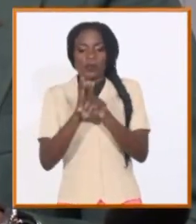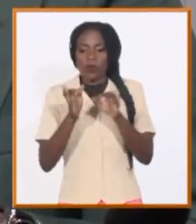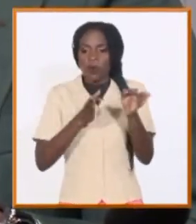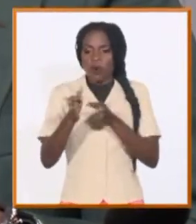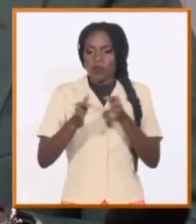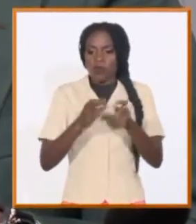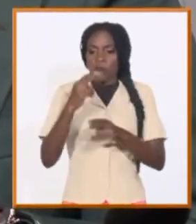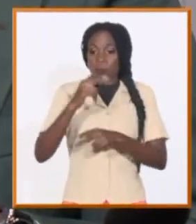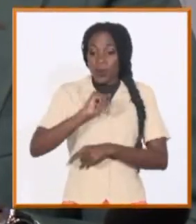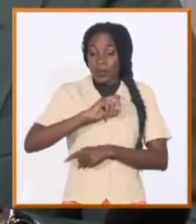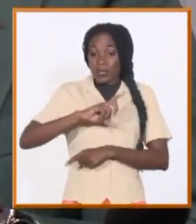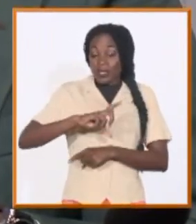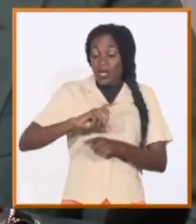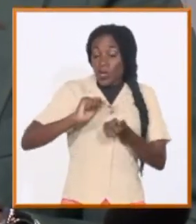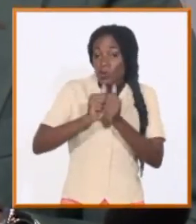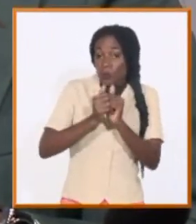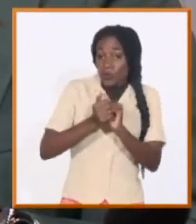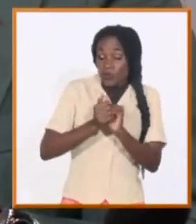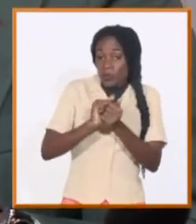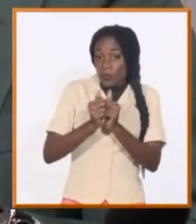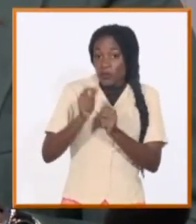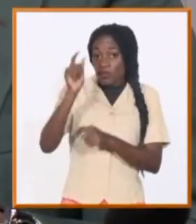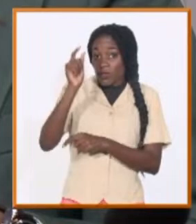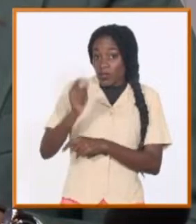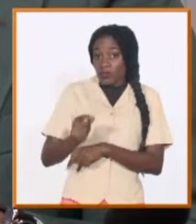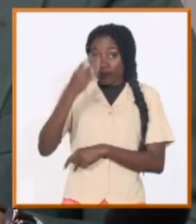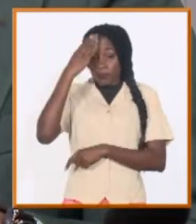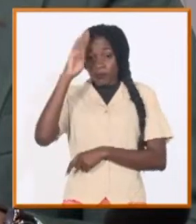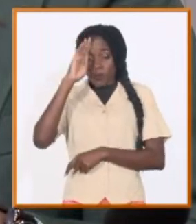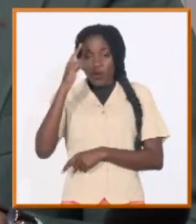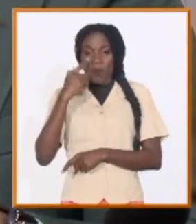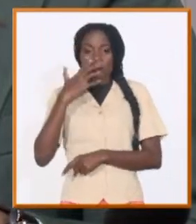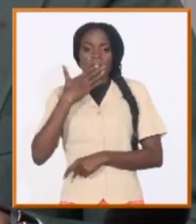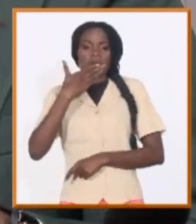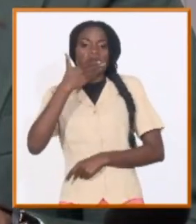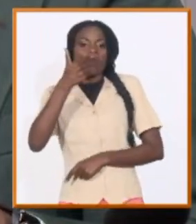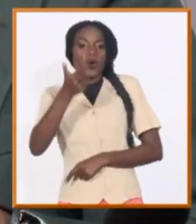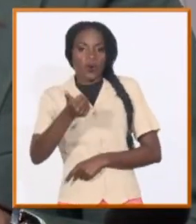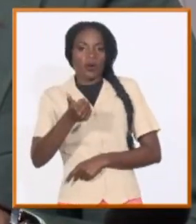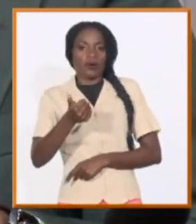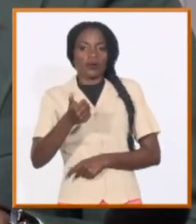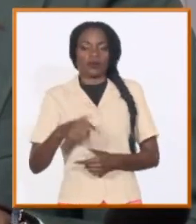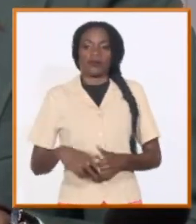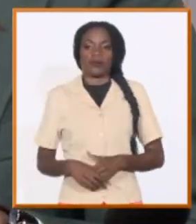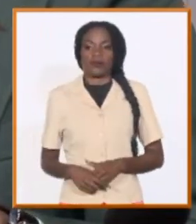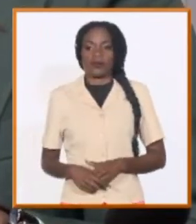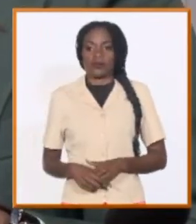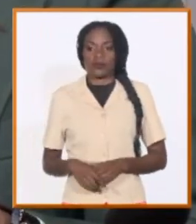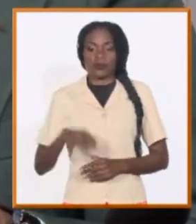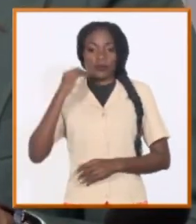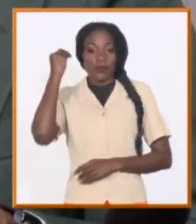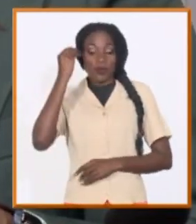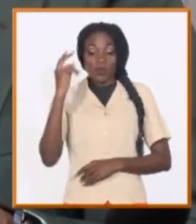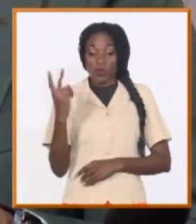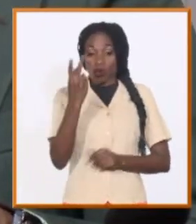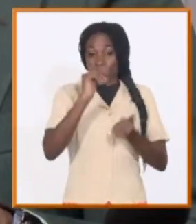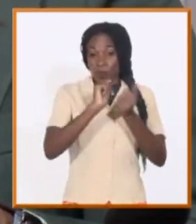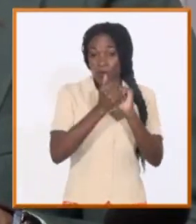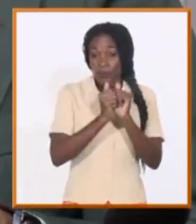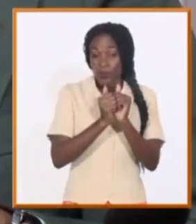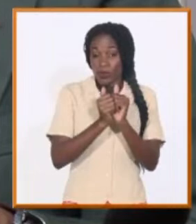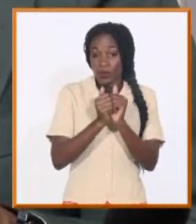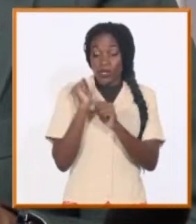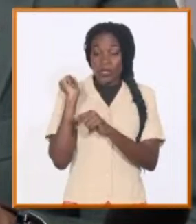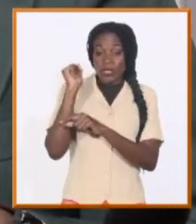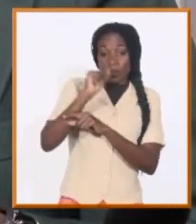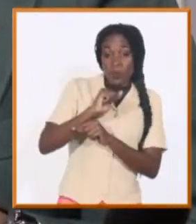los atletas de Cuba mejoraran en este sentido, y allí se vieron los resultados. Yo creo que estos 2 deportes, además del judo y del atletismo, son